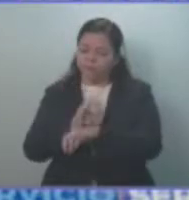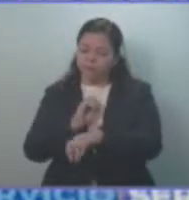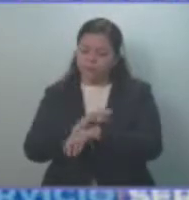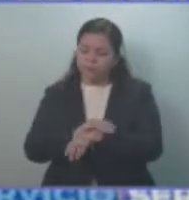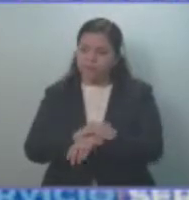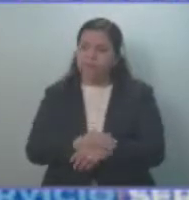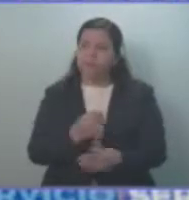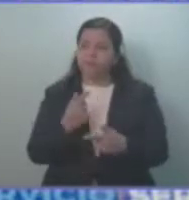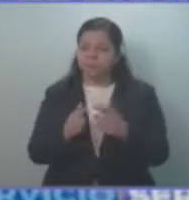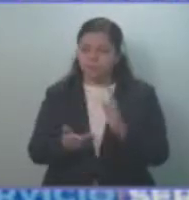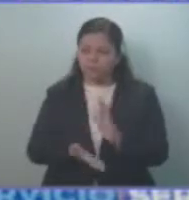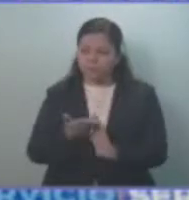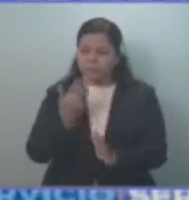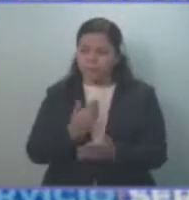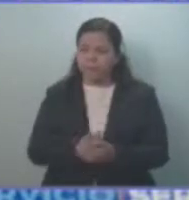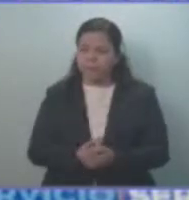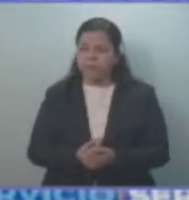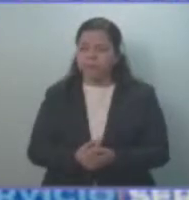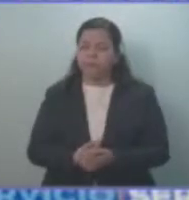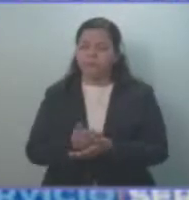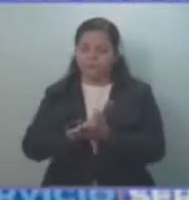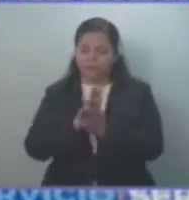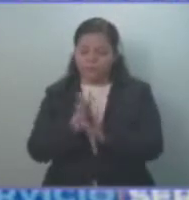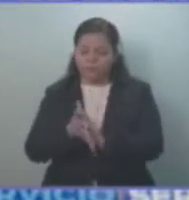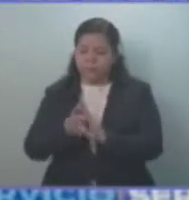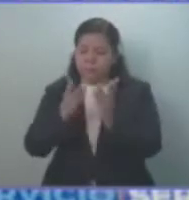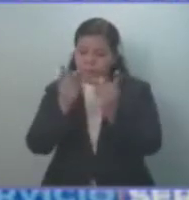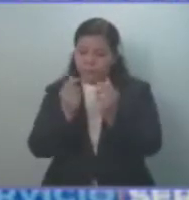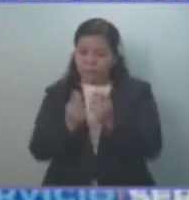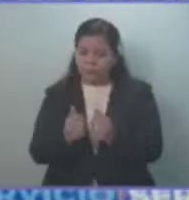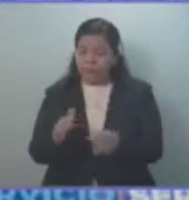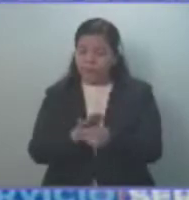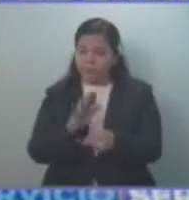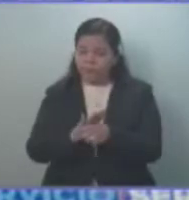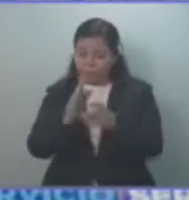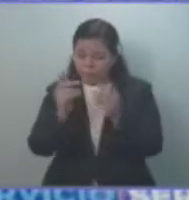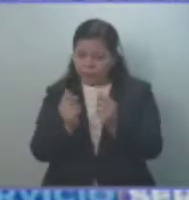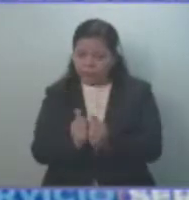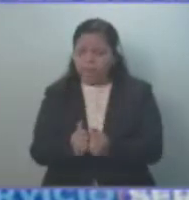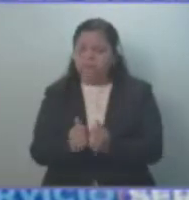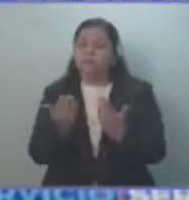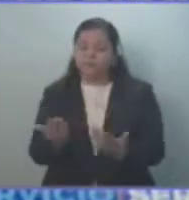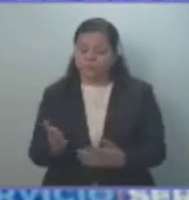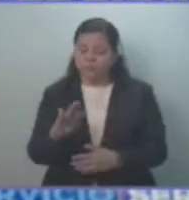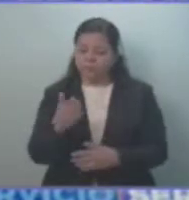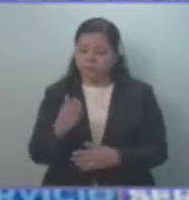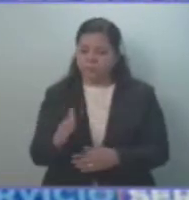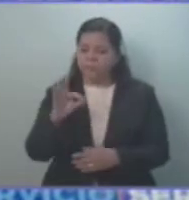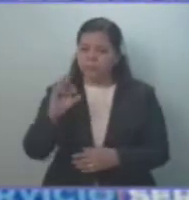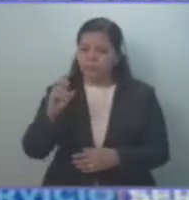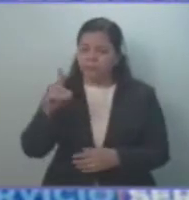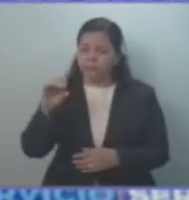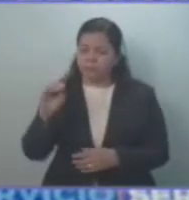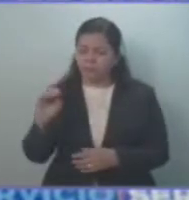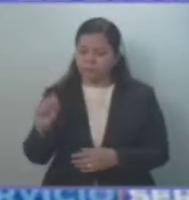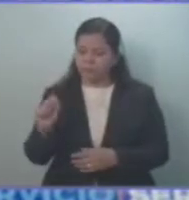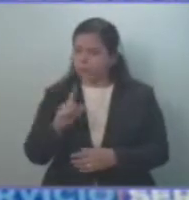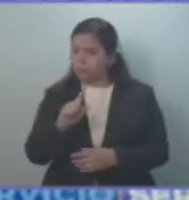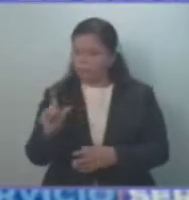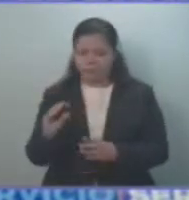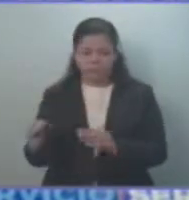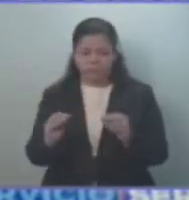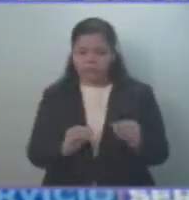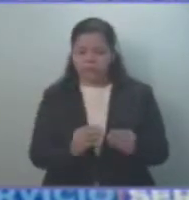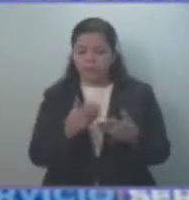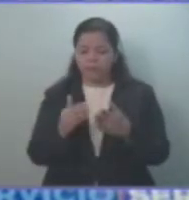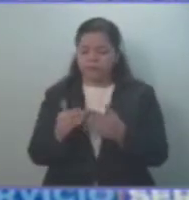ministro de Hacienda que se ajusten los presupuestos necesarios utilizando los fondos no ejecutados de las